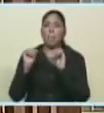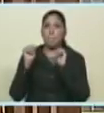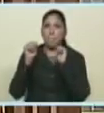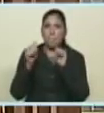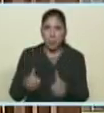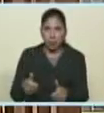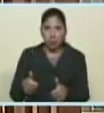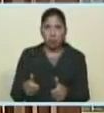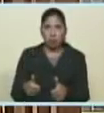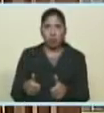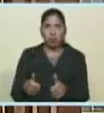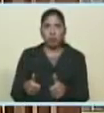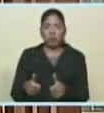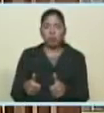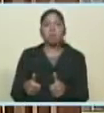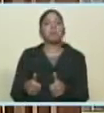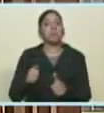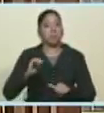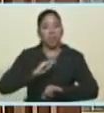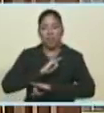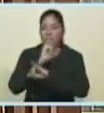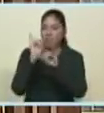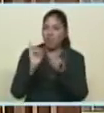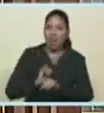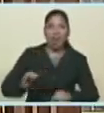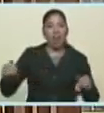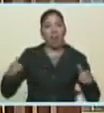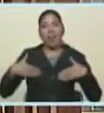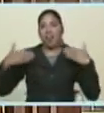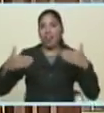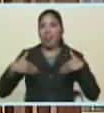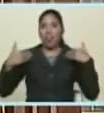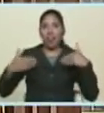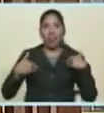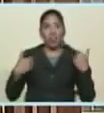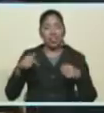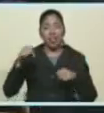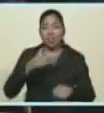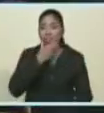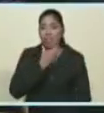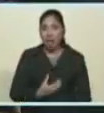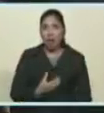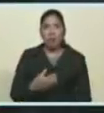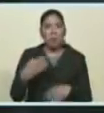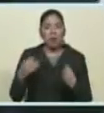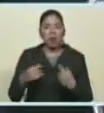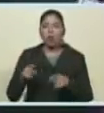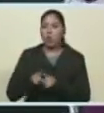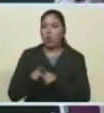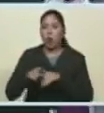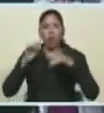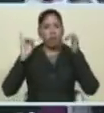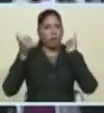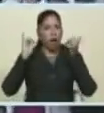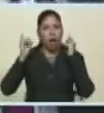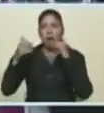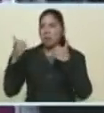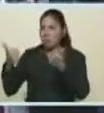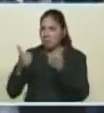arranca la felicidad navideña porque vamos a despedir los dos últimos meses en parranda,